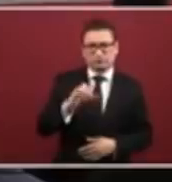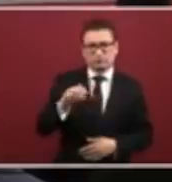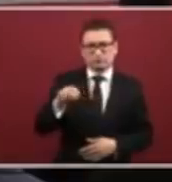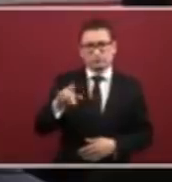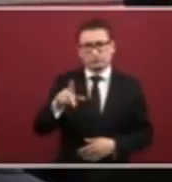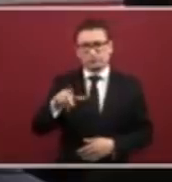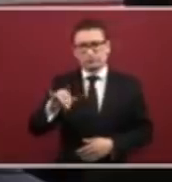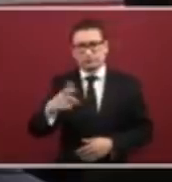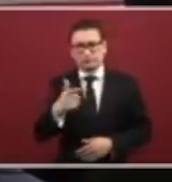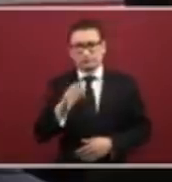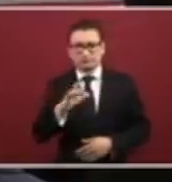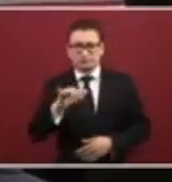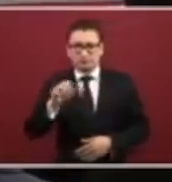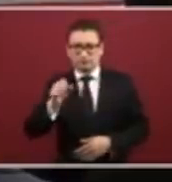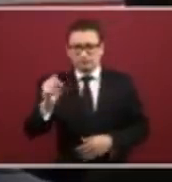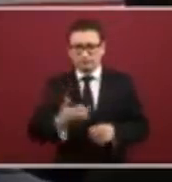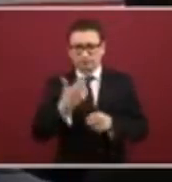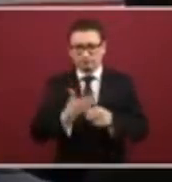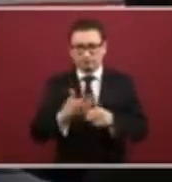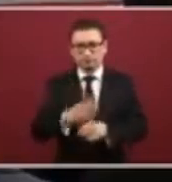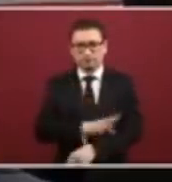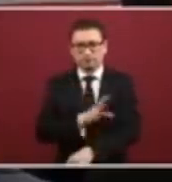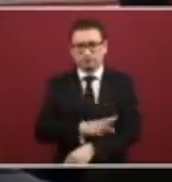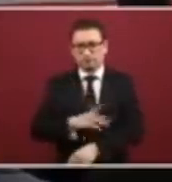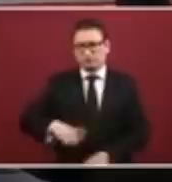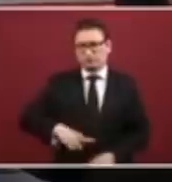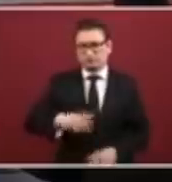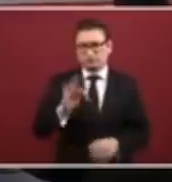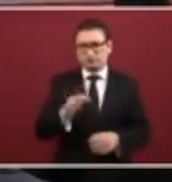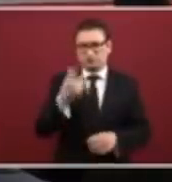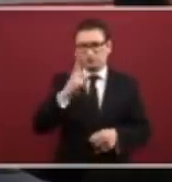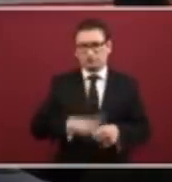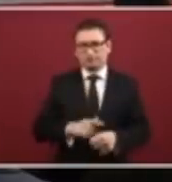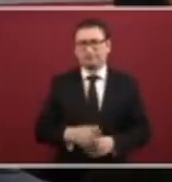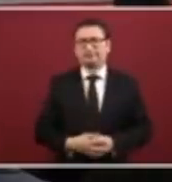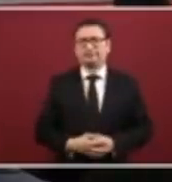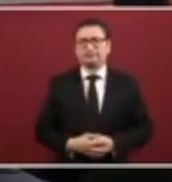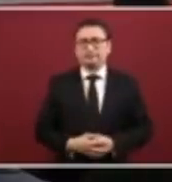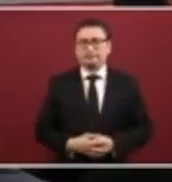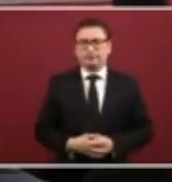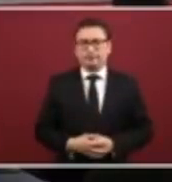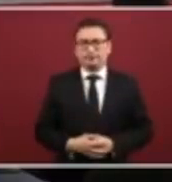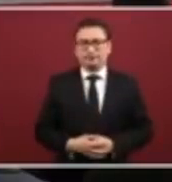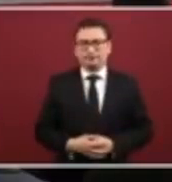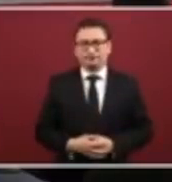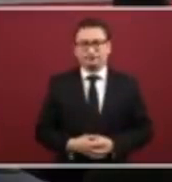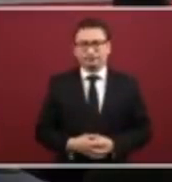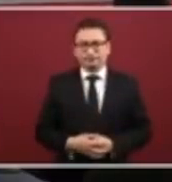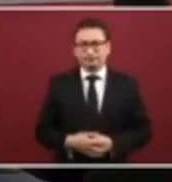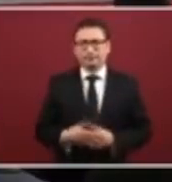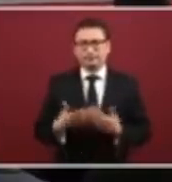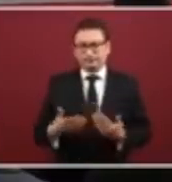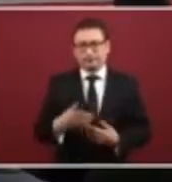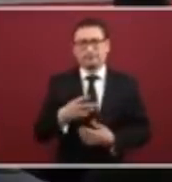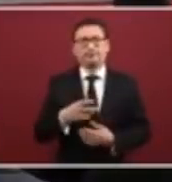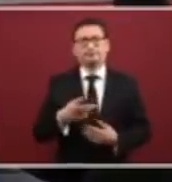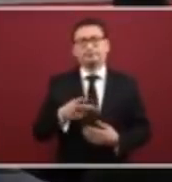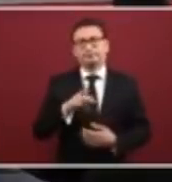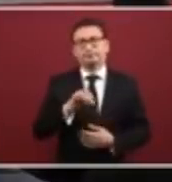García, secretaria de Energía del Gobierno Federal. En tal virtud, Petróleos